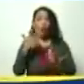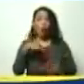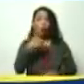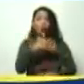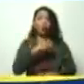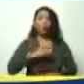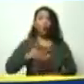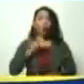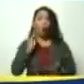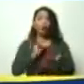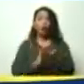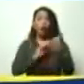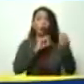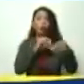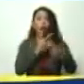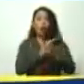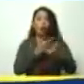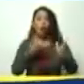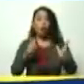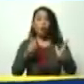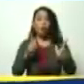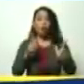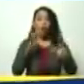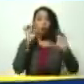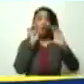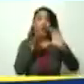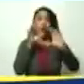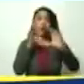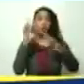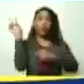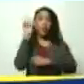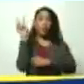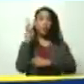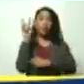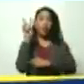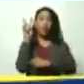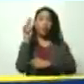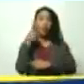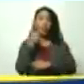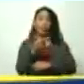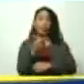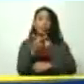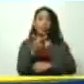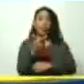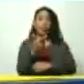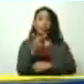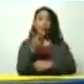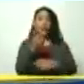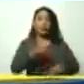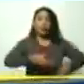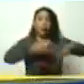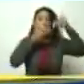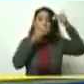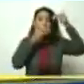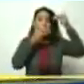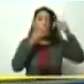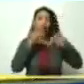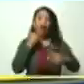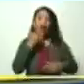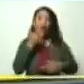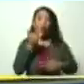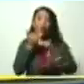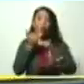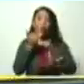podrán comenzar a ser liberados los fondos de Venezuela que usted dice que están secuestrados si tienen alguna